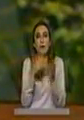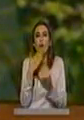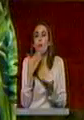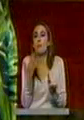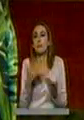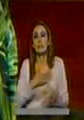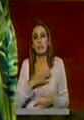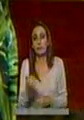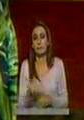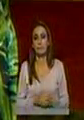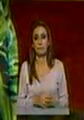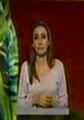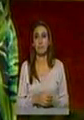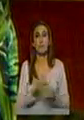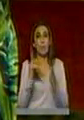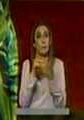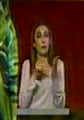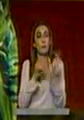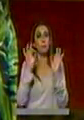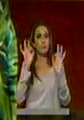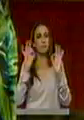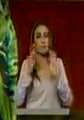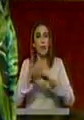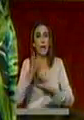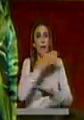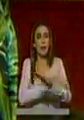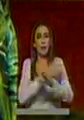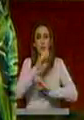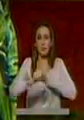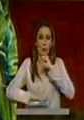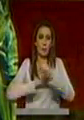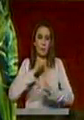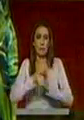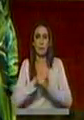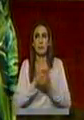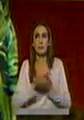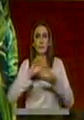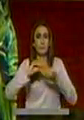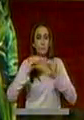muy bueno. El programa es muy bueno. El año pasado ya tuvieron